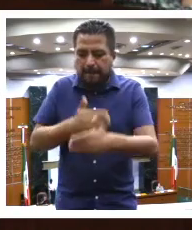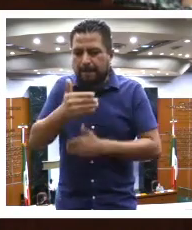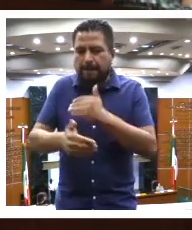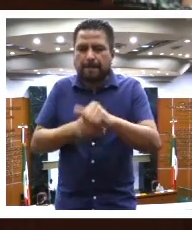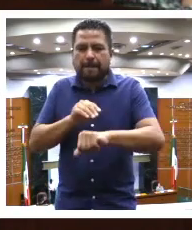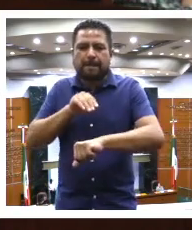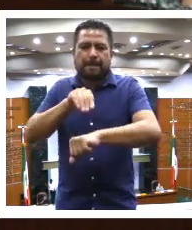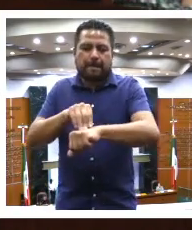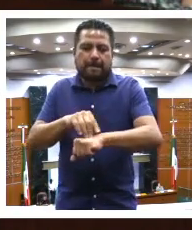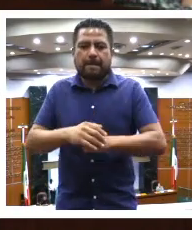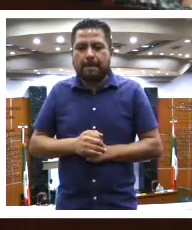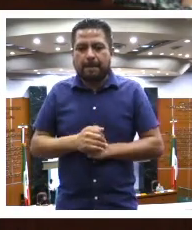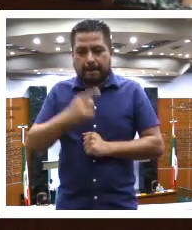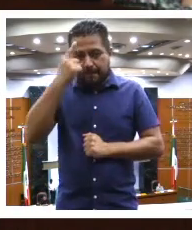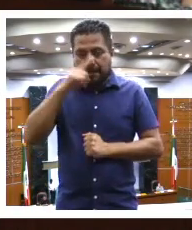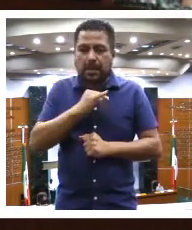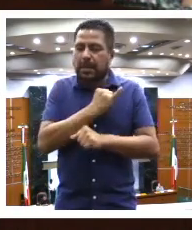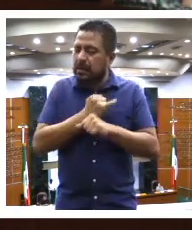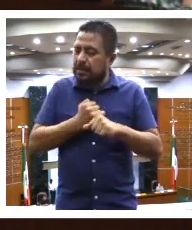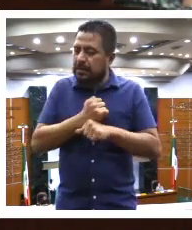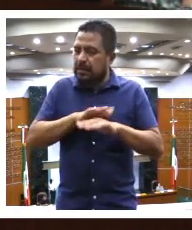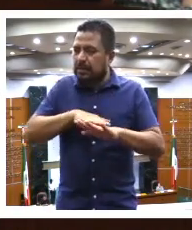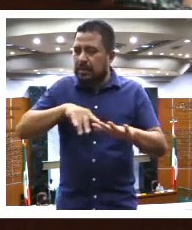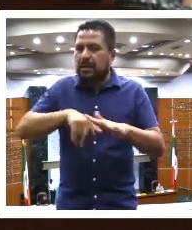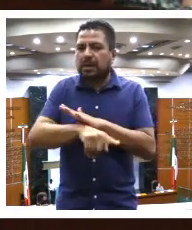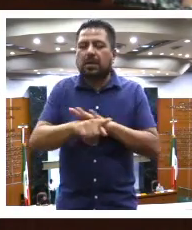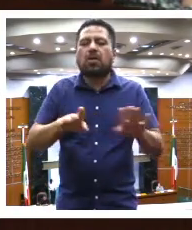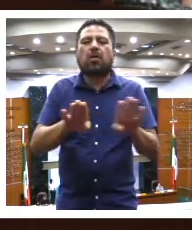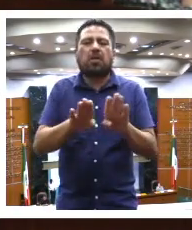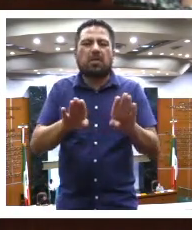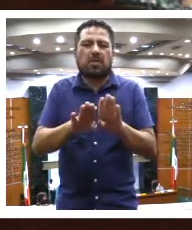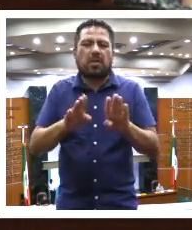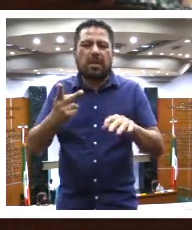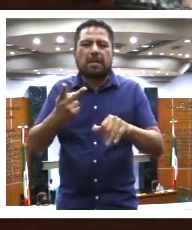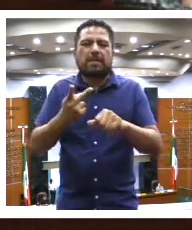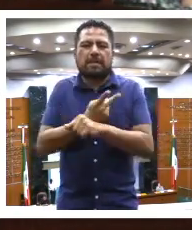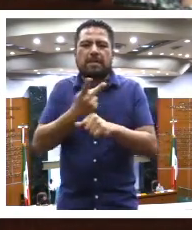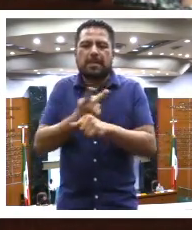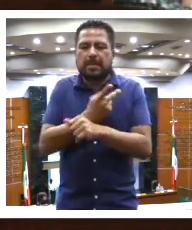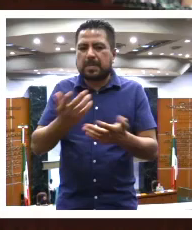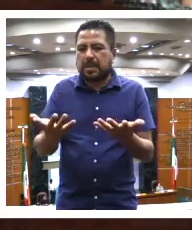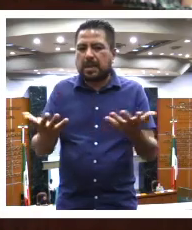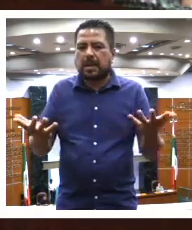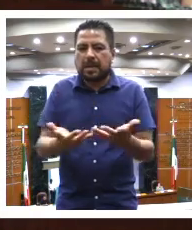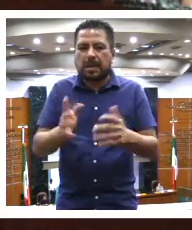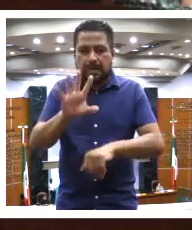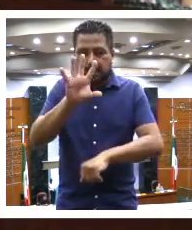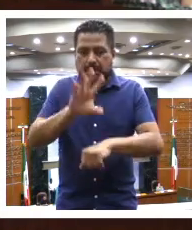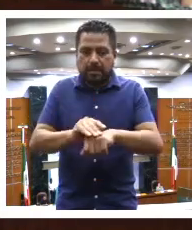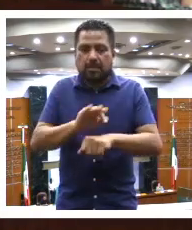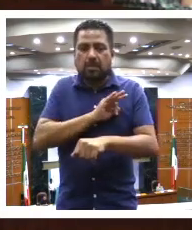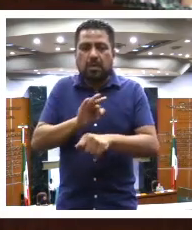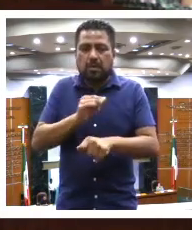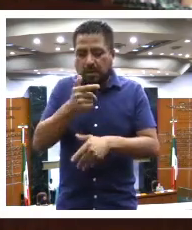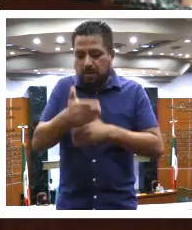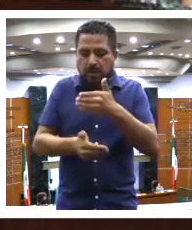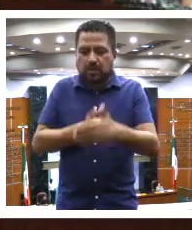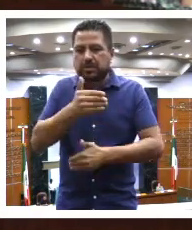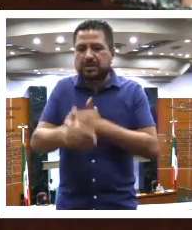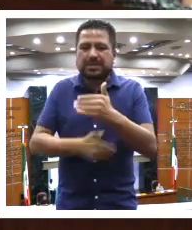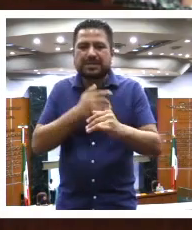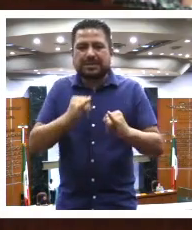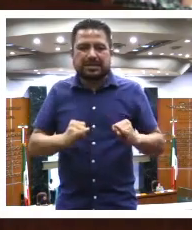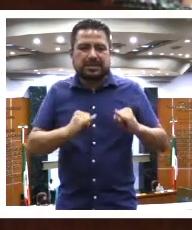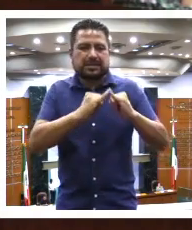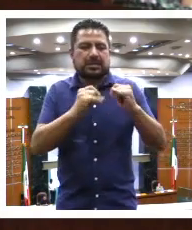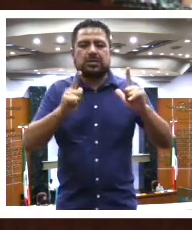como evidencia para las investigaciones de delitos cometidos permitiendo procesar ante las